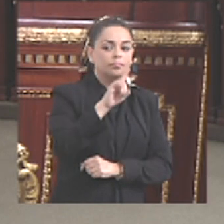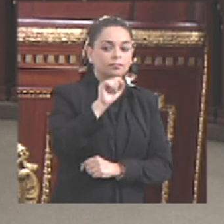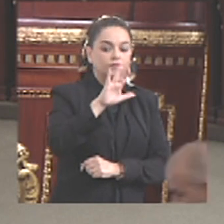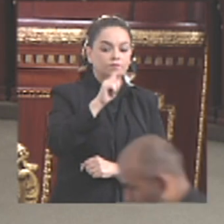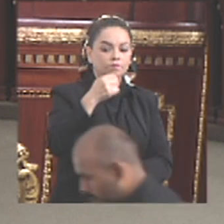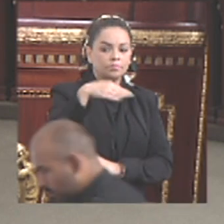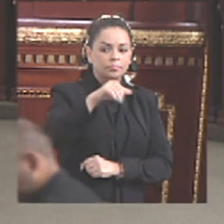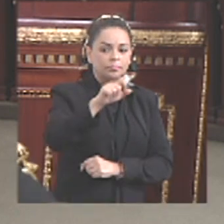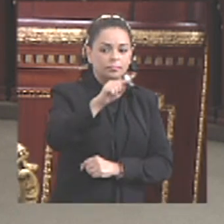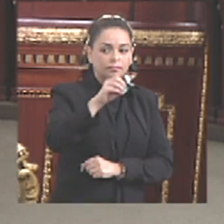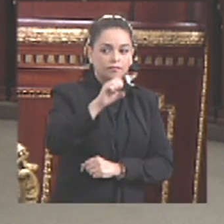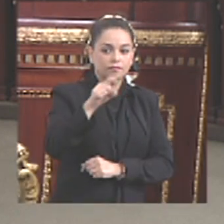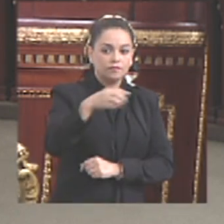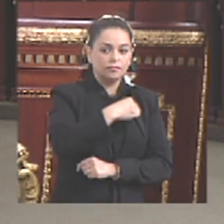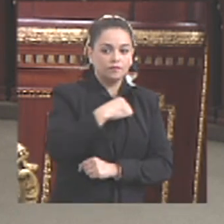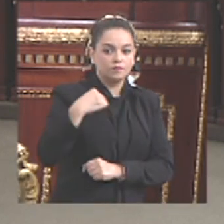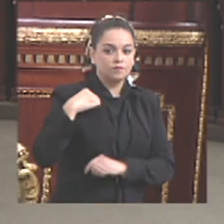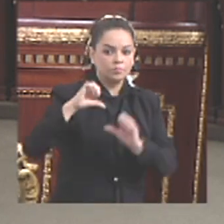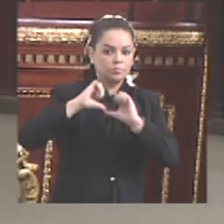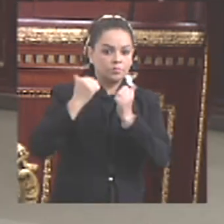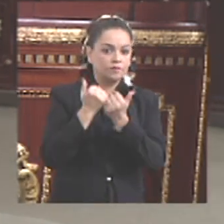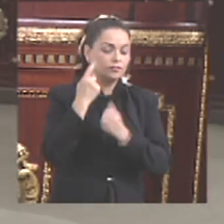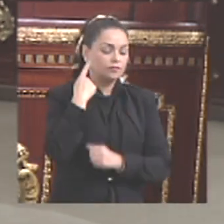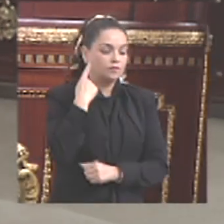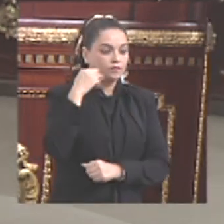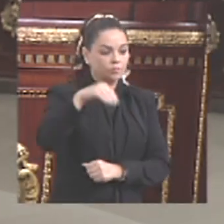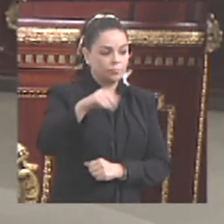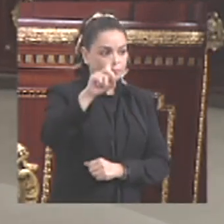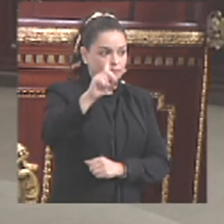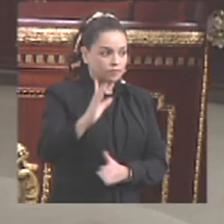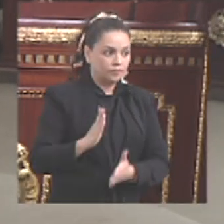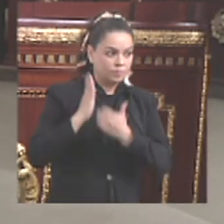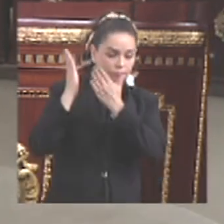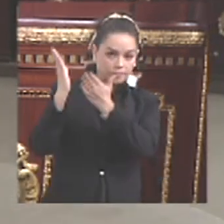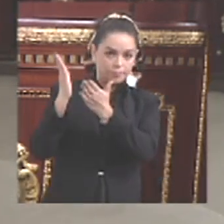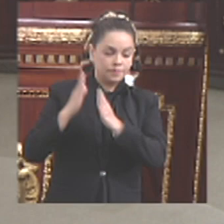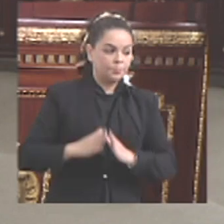Asociación Parlamentaria Mujeres Demócratas. Adelante, diputada.